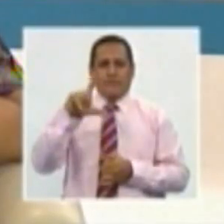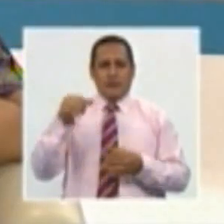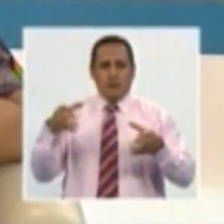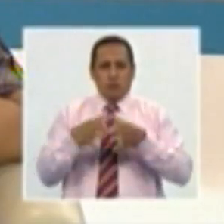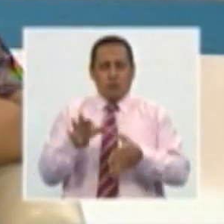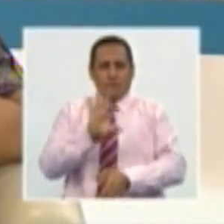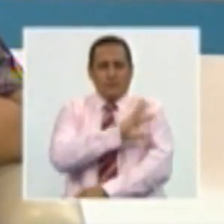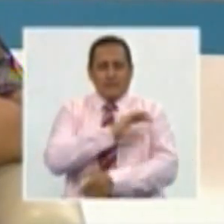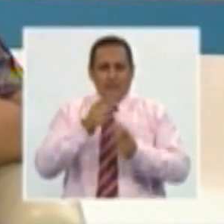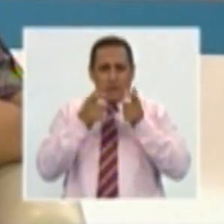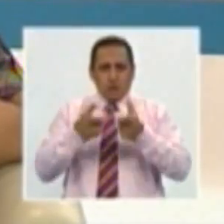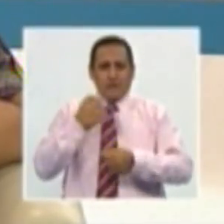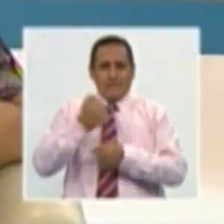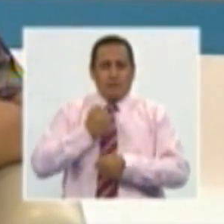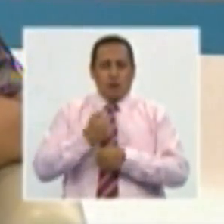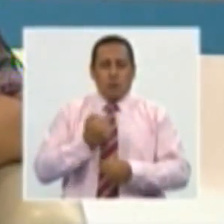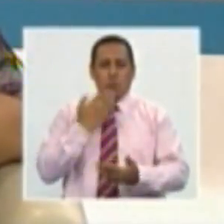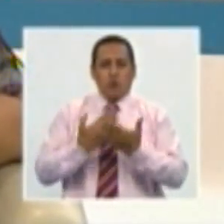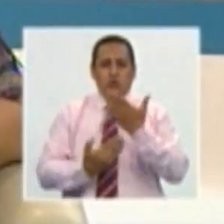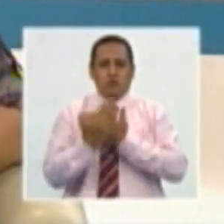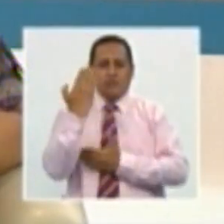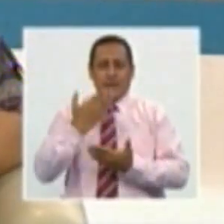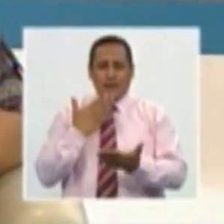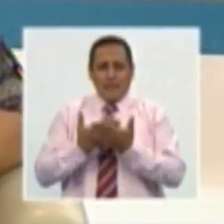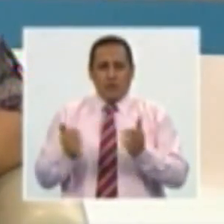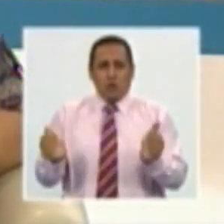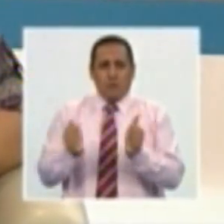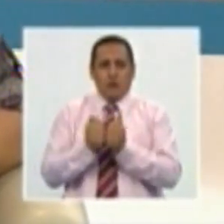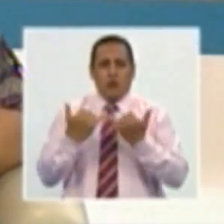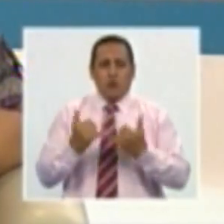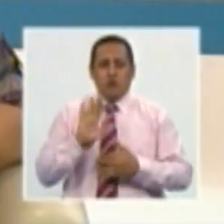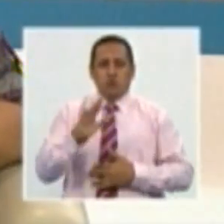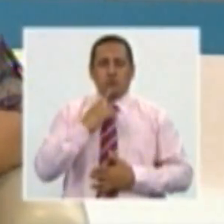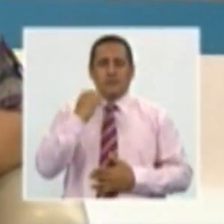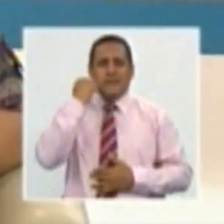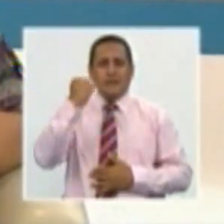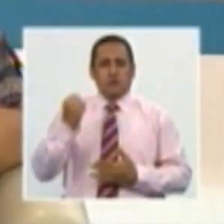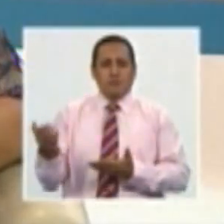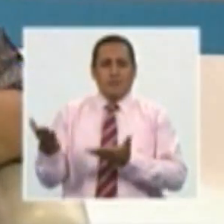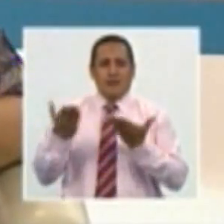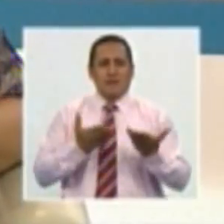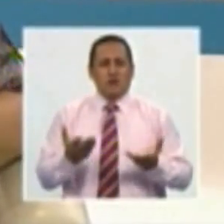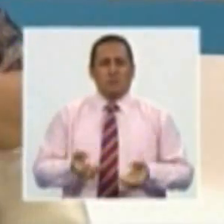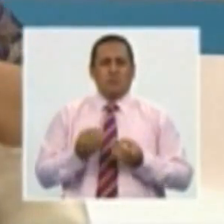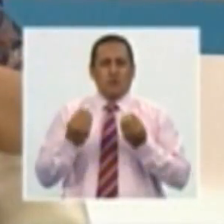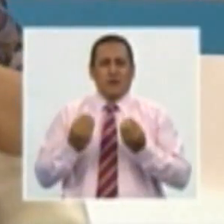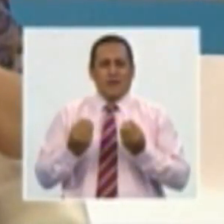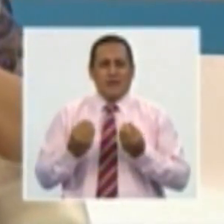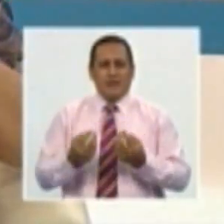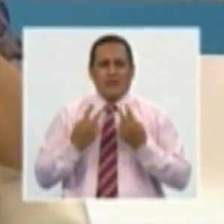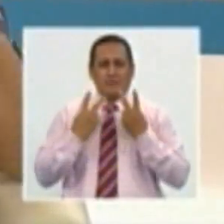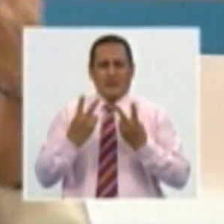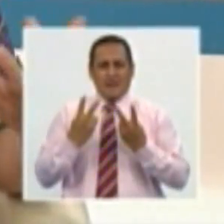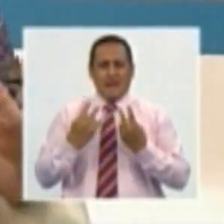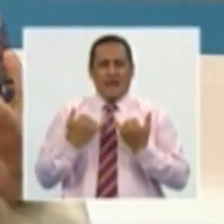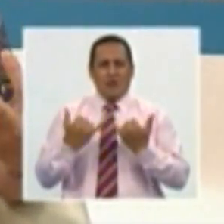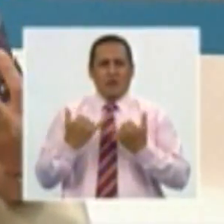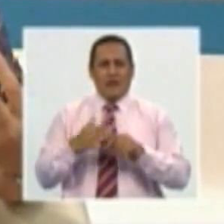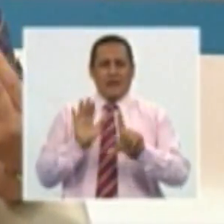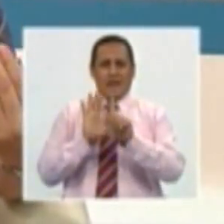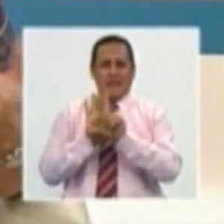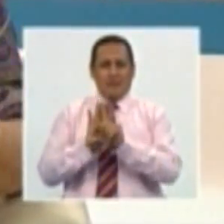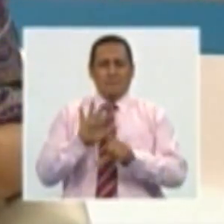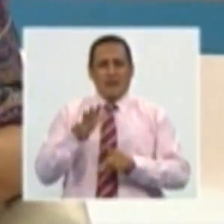de Fiscalización Laboral. Doctor Guevara, buenos días, gracias por estar con nosotros en Tus Derechos, bienvenido. ¿Y por qué es que existiendo